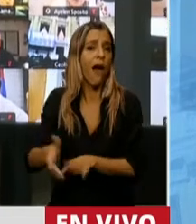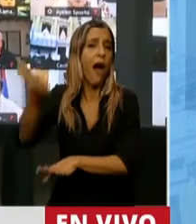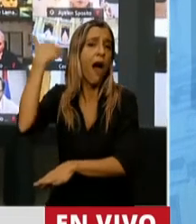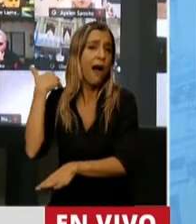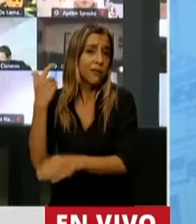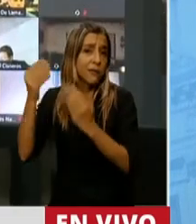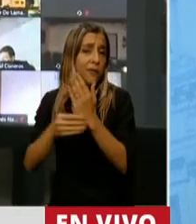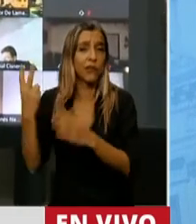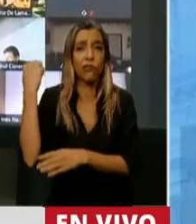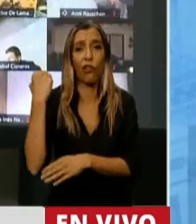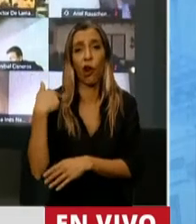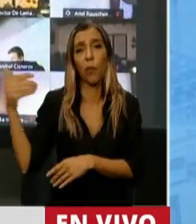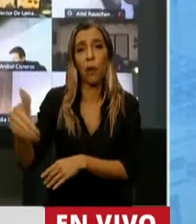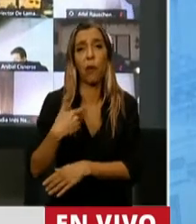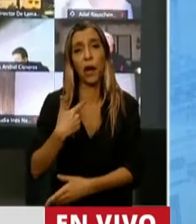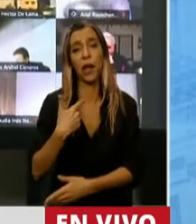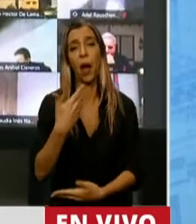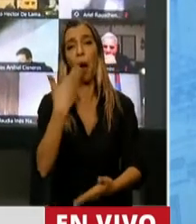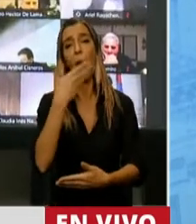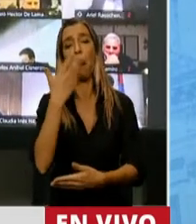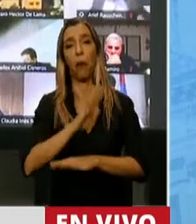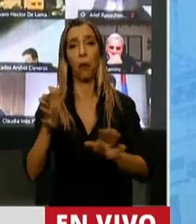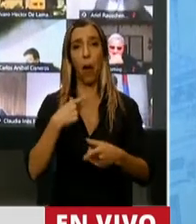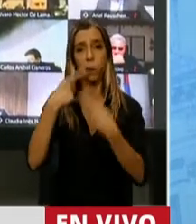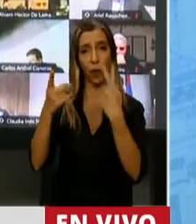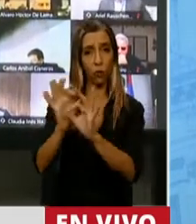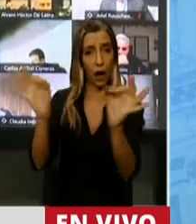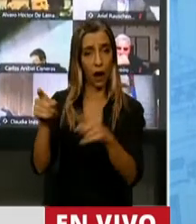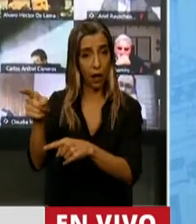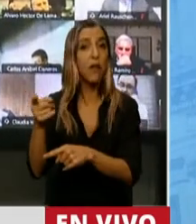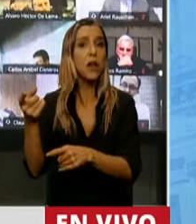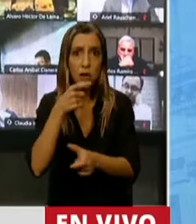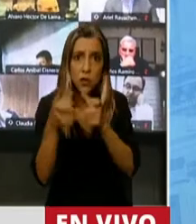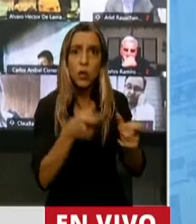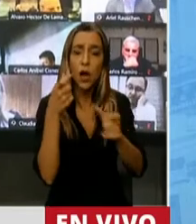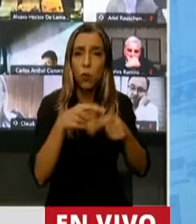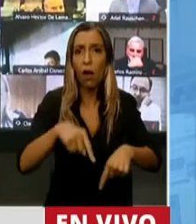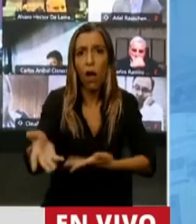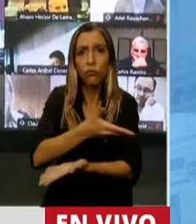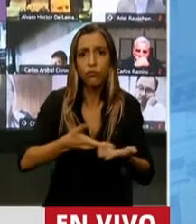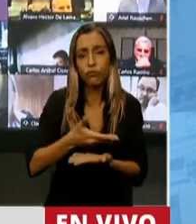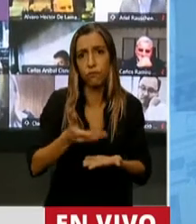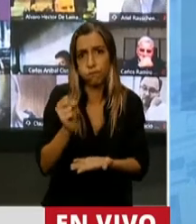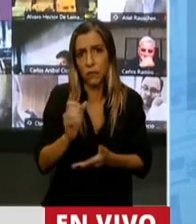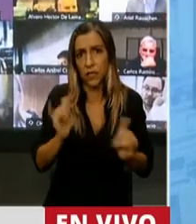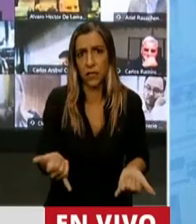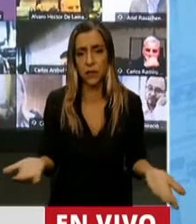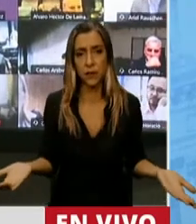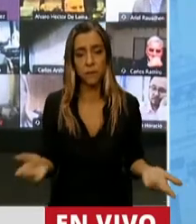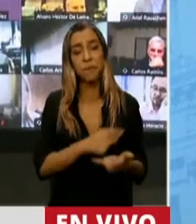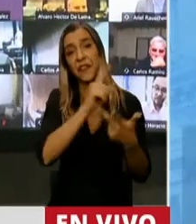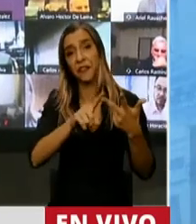venían, decían lo que tenían que decir y ni siquiera aceptaban preguntas. Y tercer elemento de por lo cual muchos